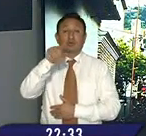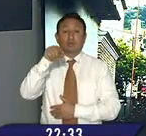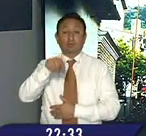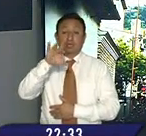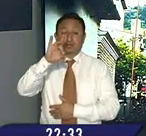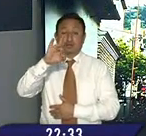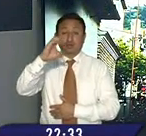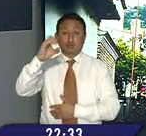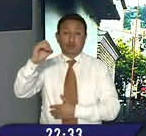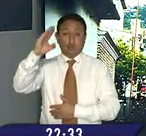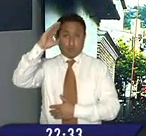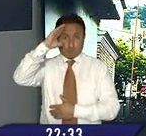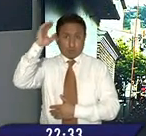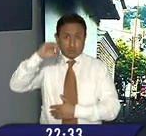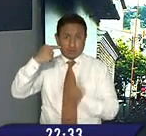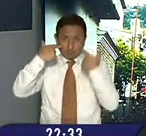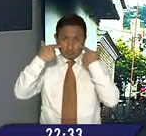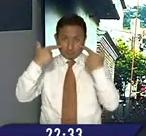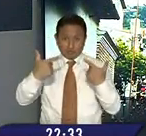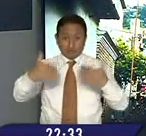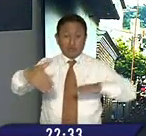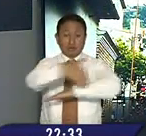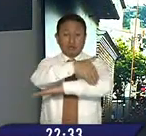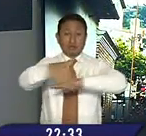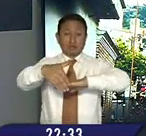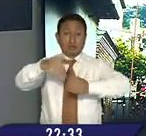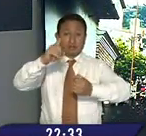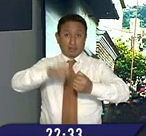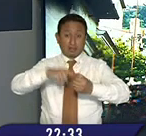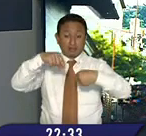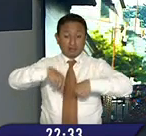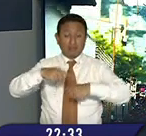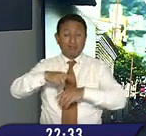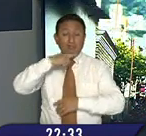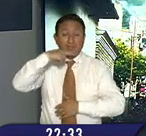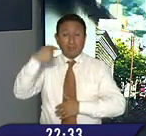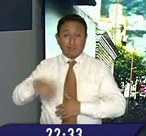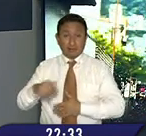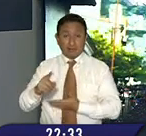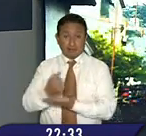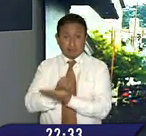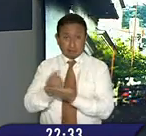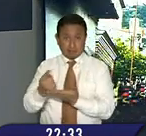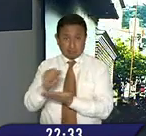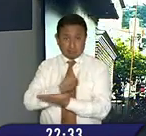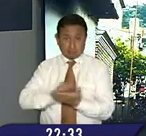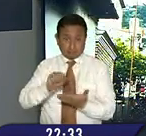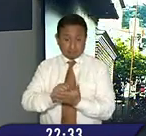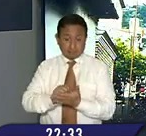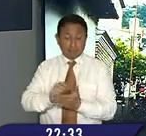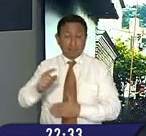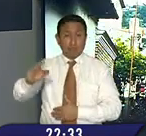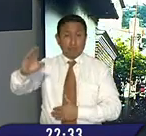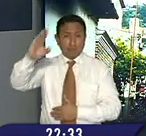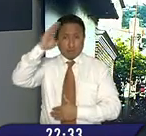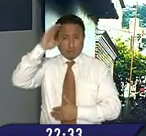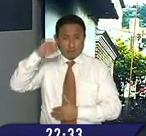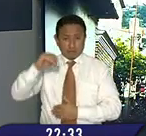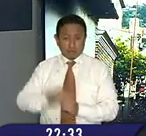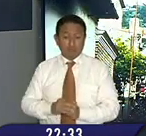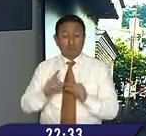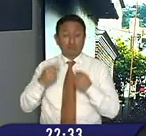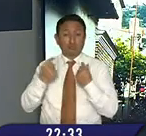...4.800 policías estarán resguardando las calles de la capital durante el feriado de Semana Santa. Los uniformados desplegarán